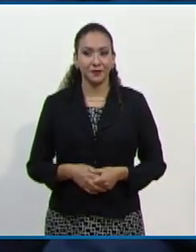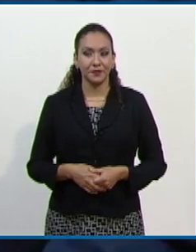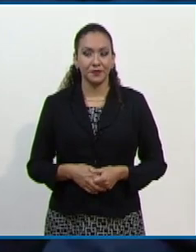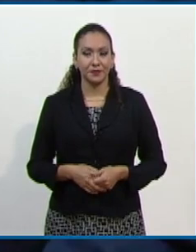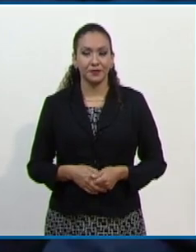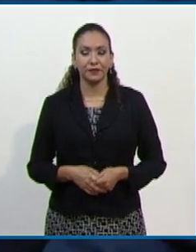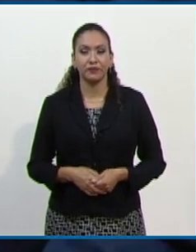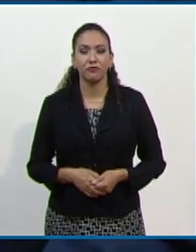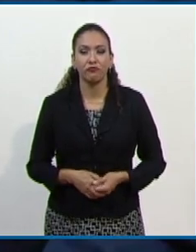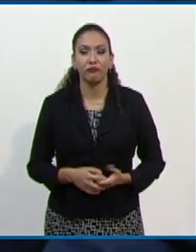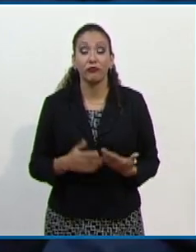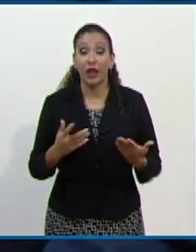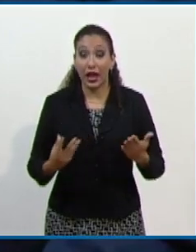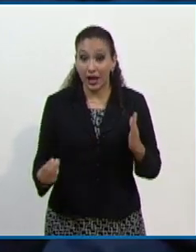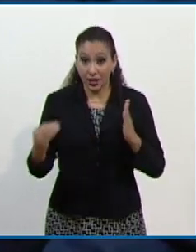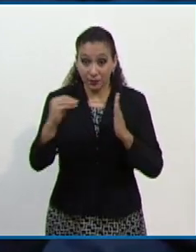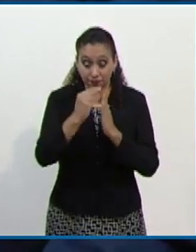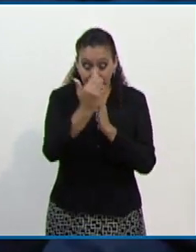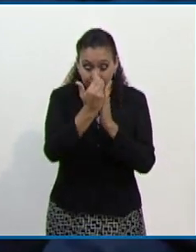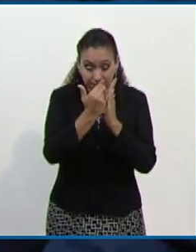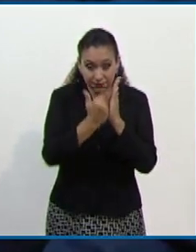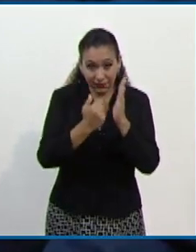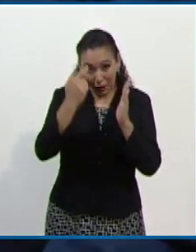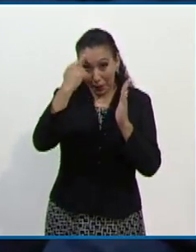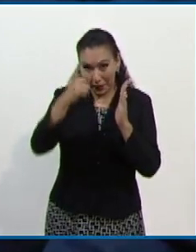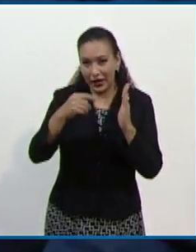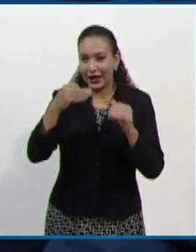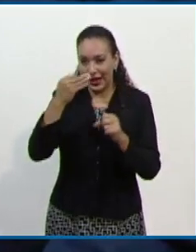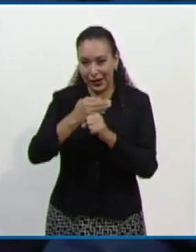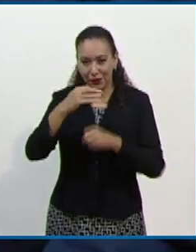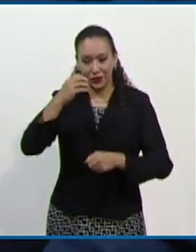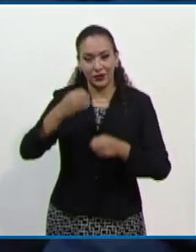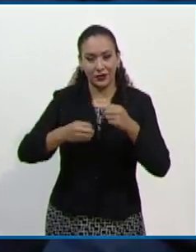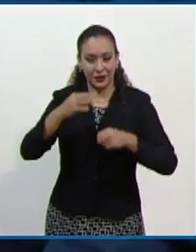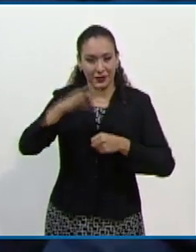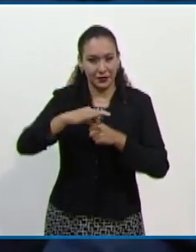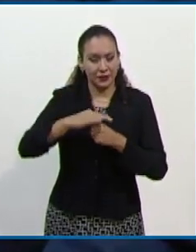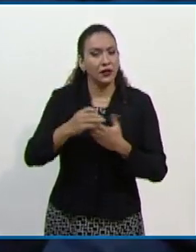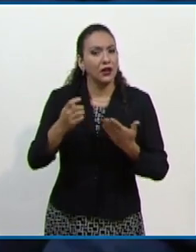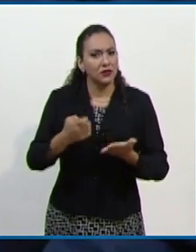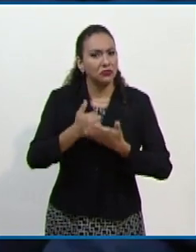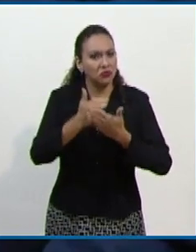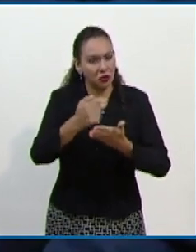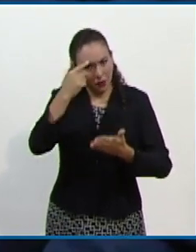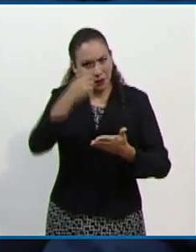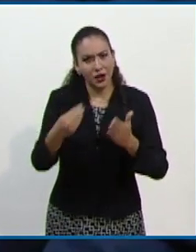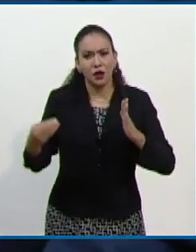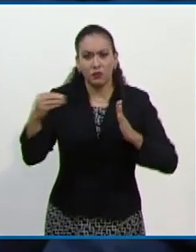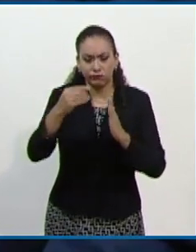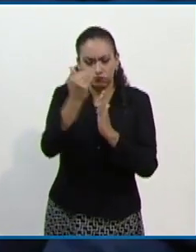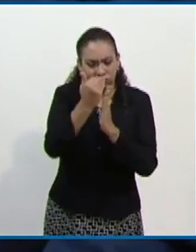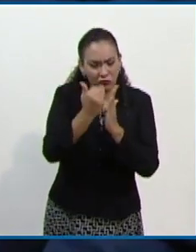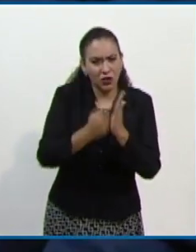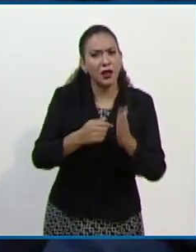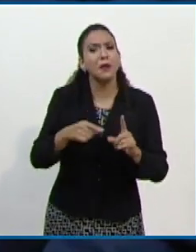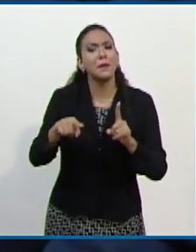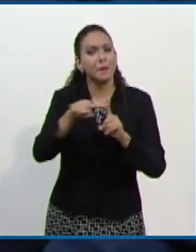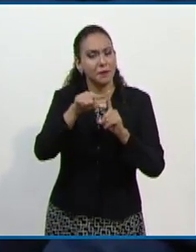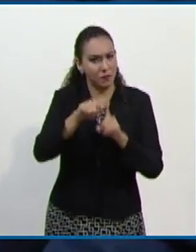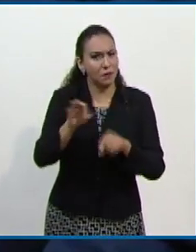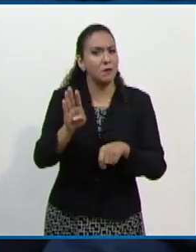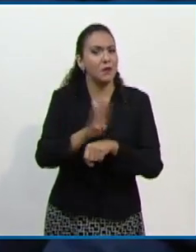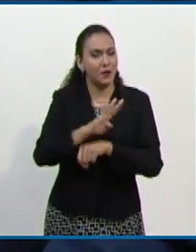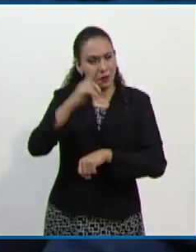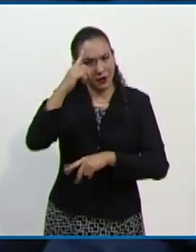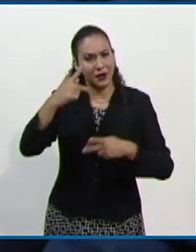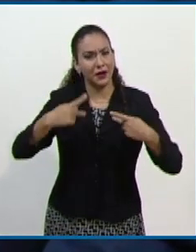La emisión de las acciones afirmativas emitidas hasta el momento por el tribunal ha logrado la implementación de políticas de acción afirmativa en el Poder